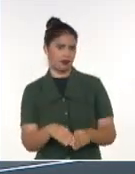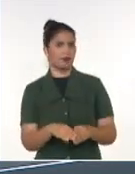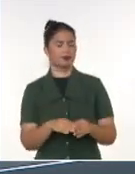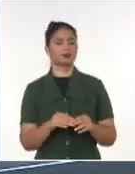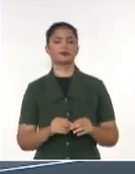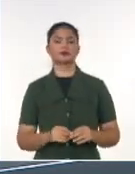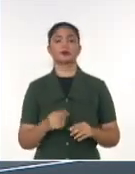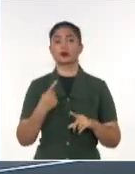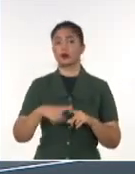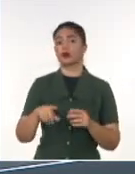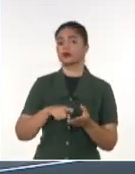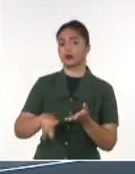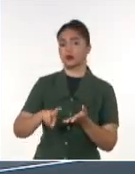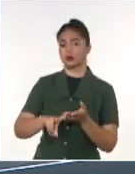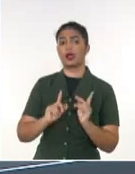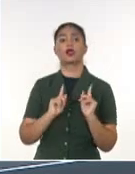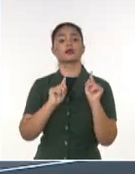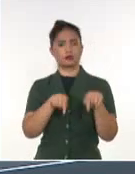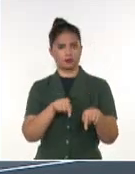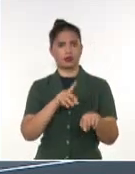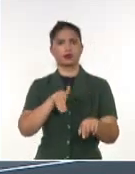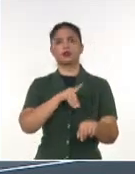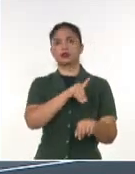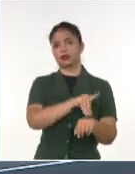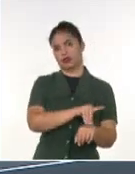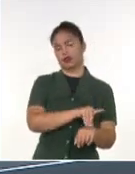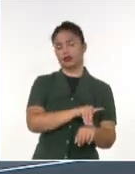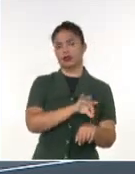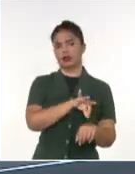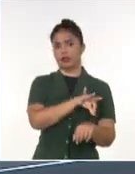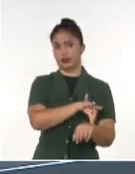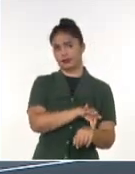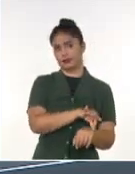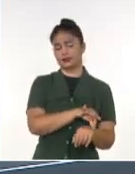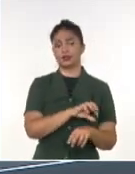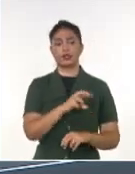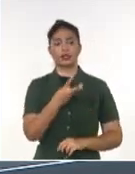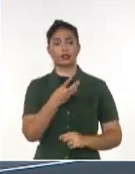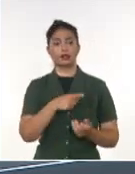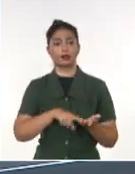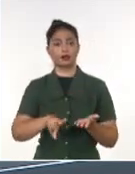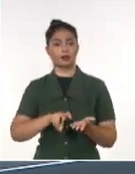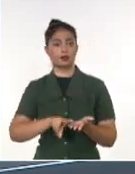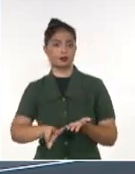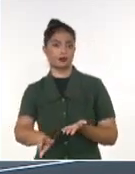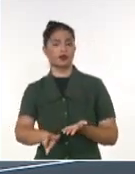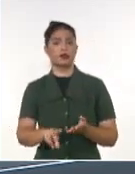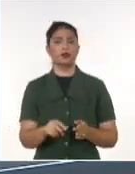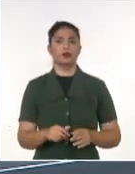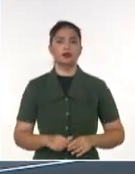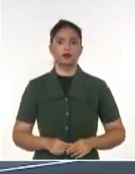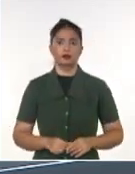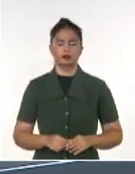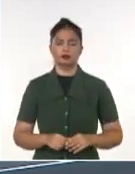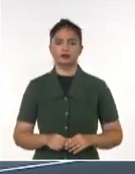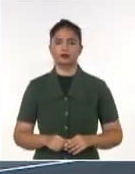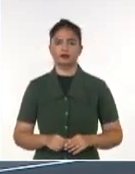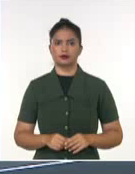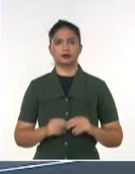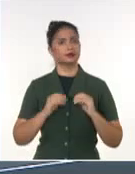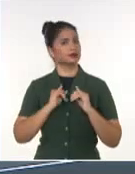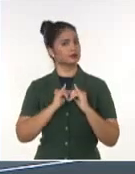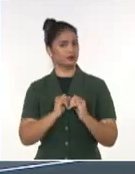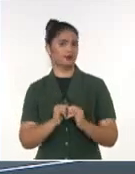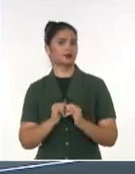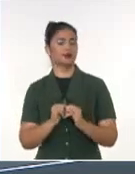transmisión activa de dengue. Hay tres territorios que hoy marcan las tasas de incidencia mayores del país, con el mayor número de